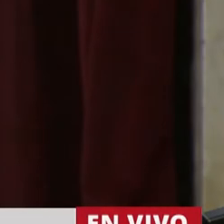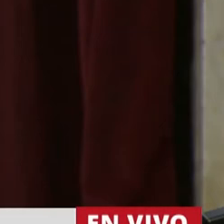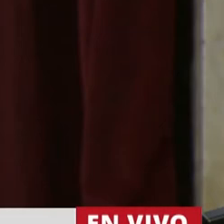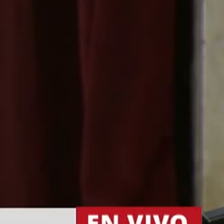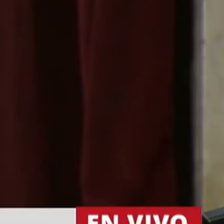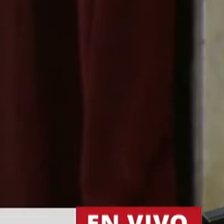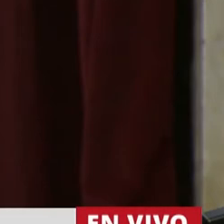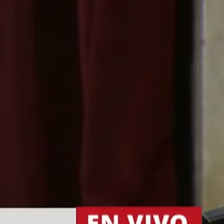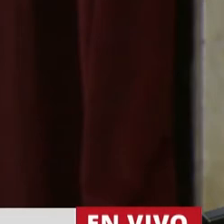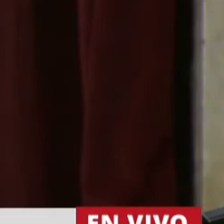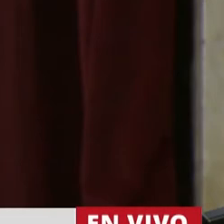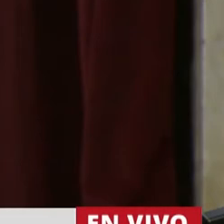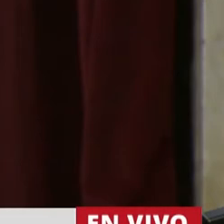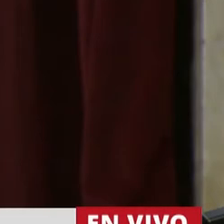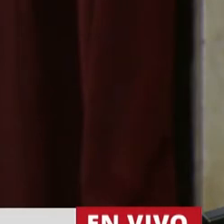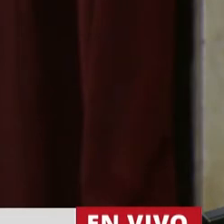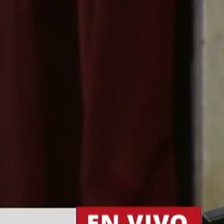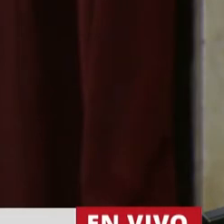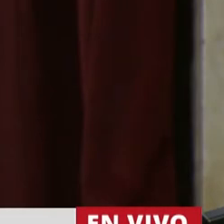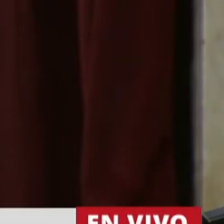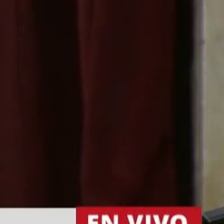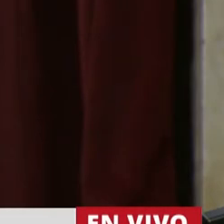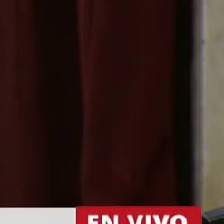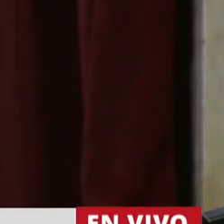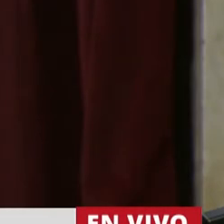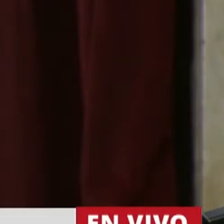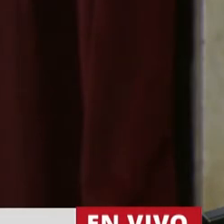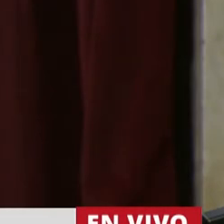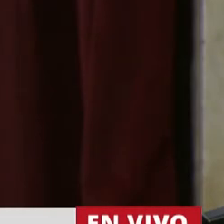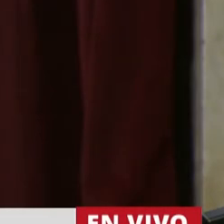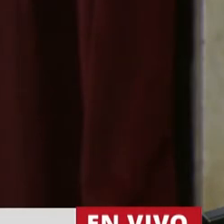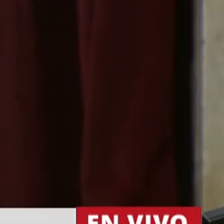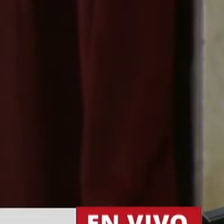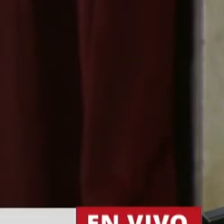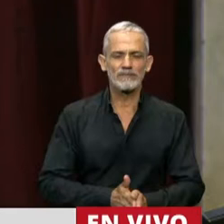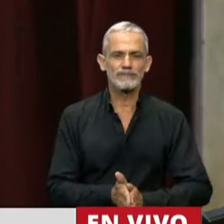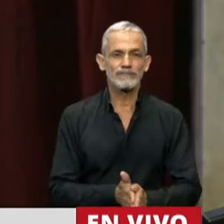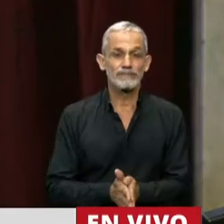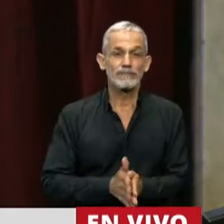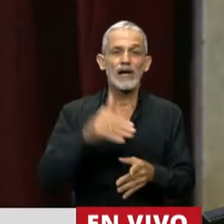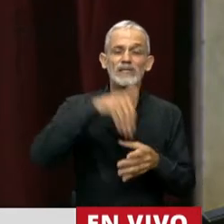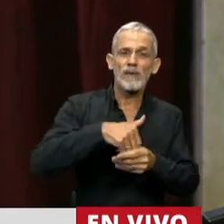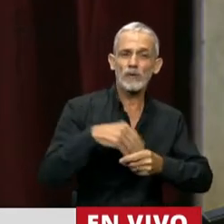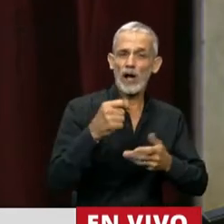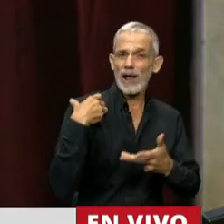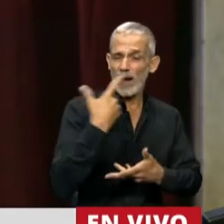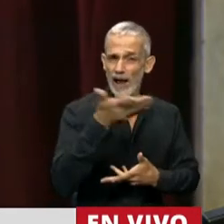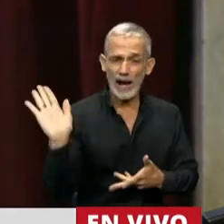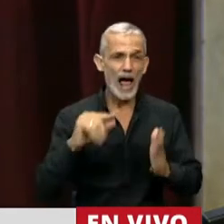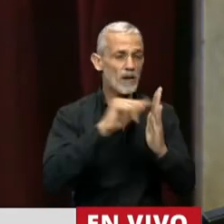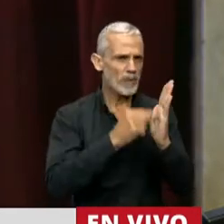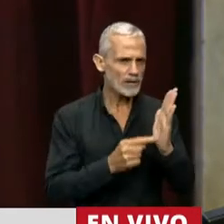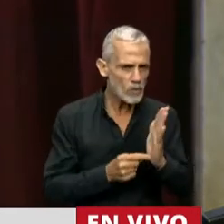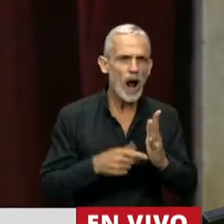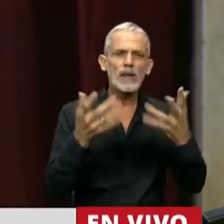Se va a votar, en general y en particular, el dictamen de la Comisión de Legislación General, recaído